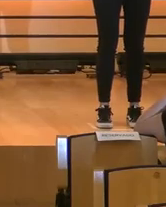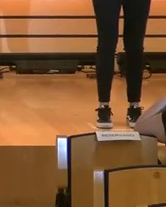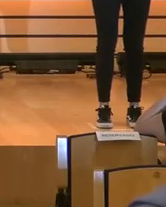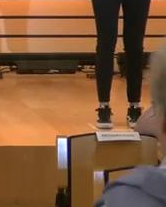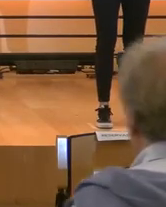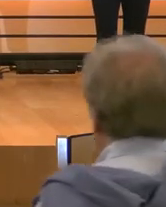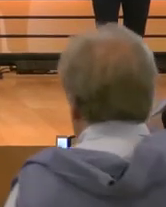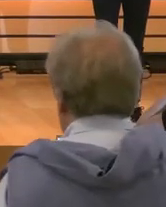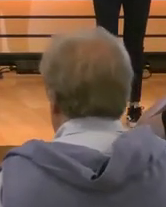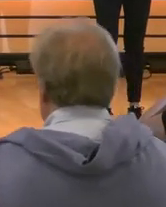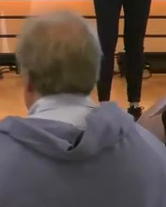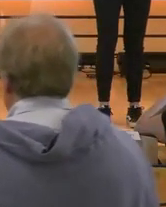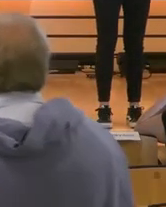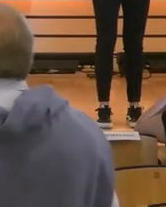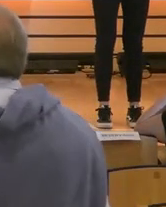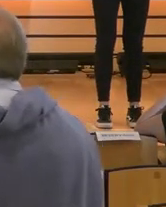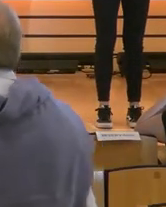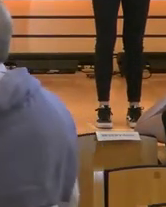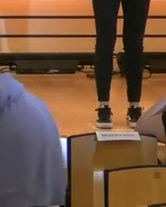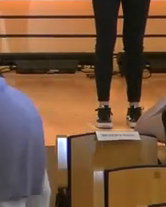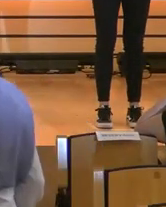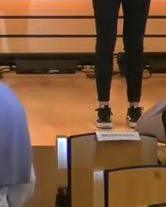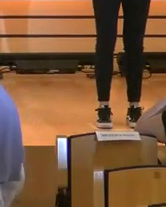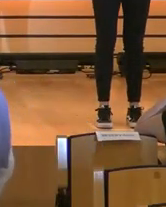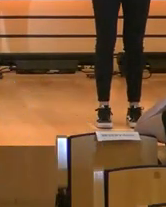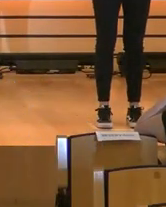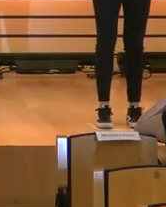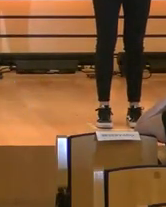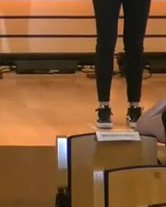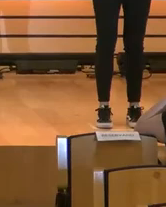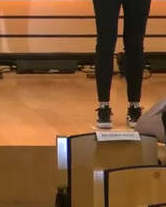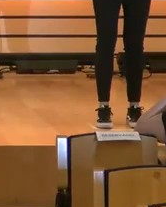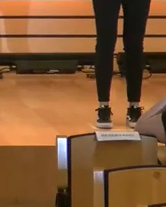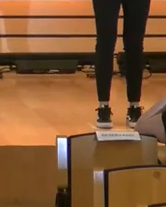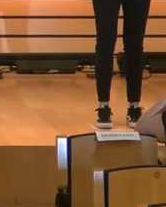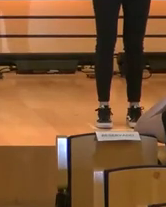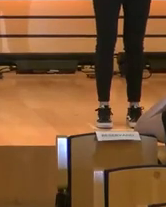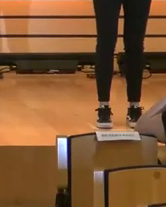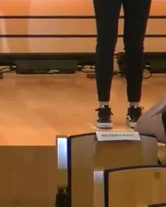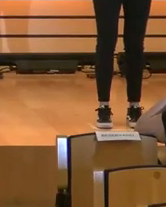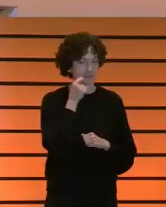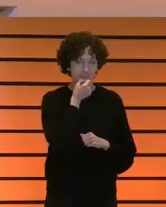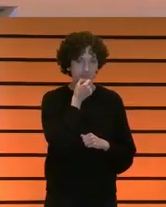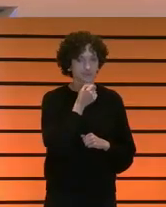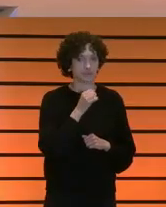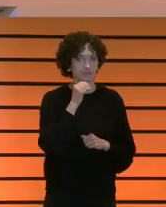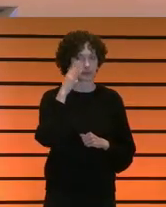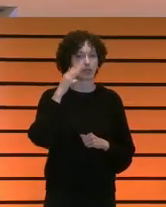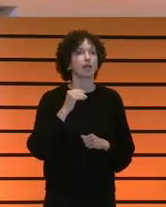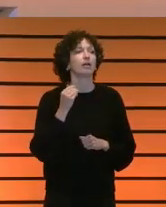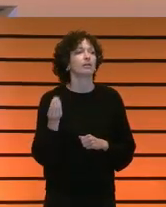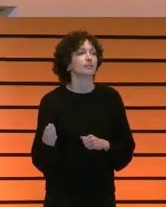buenas tardes Cómo estáis ahora me dan volumen y nada vamos